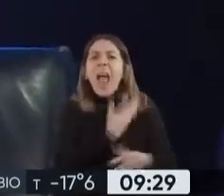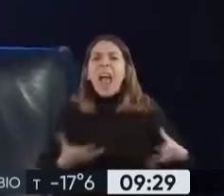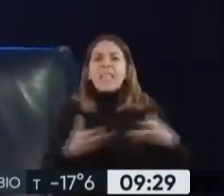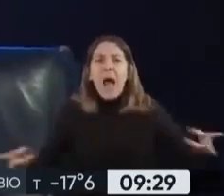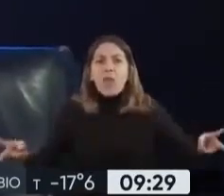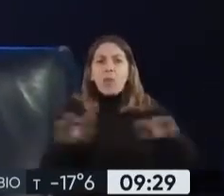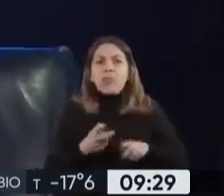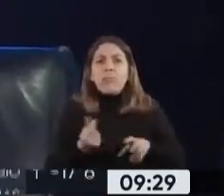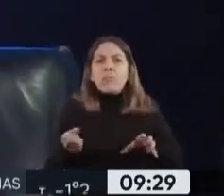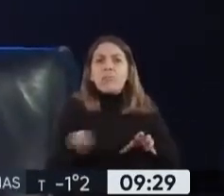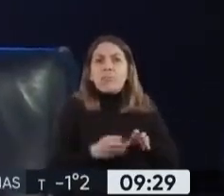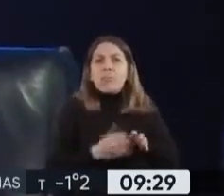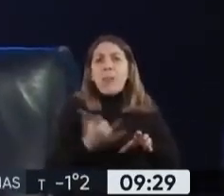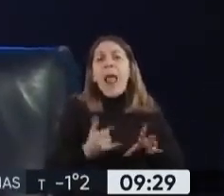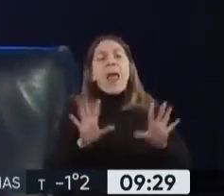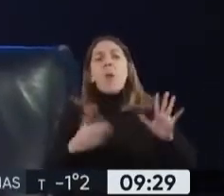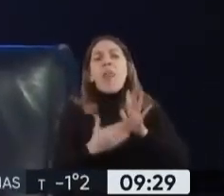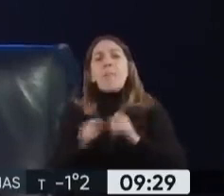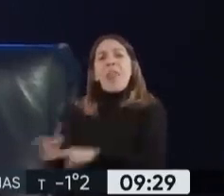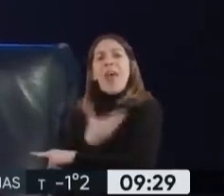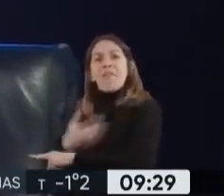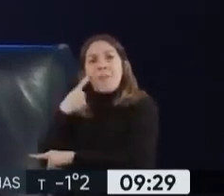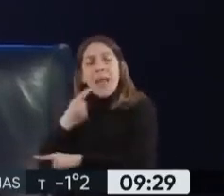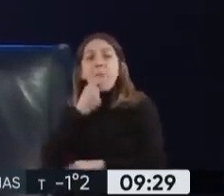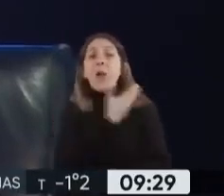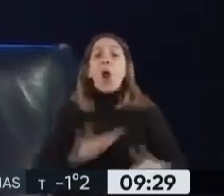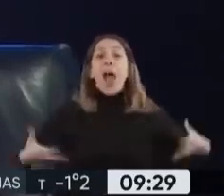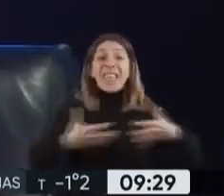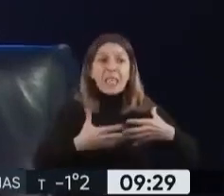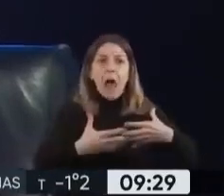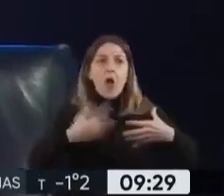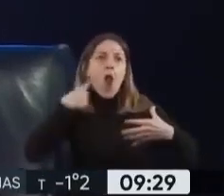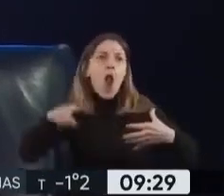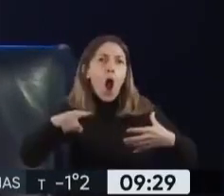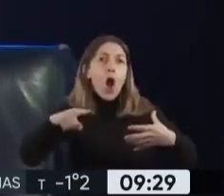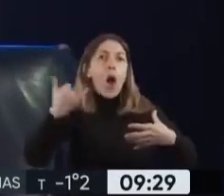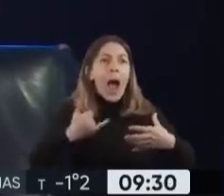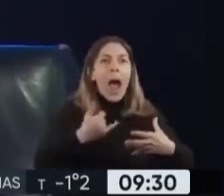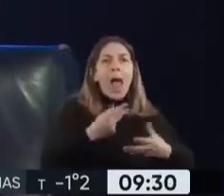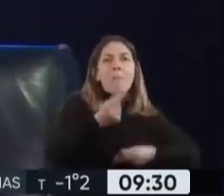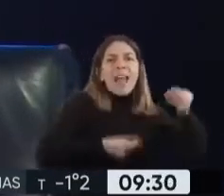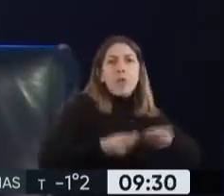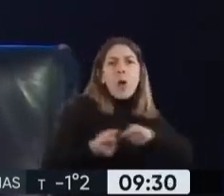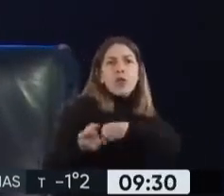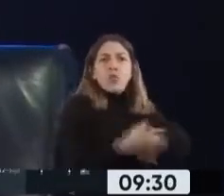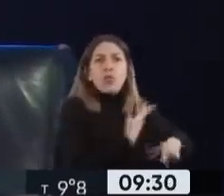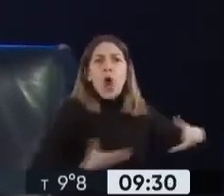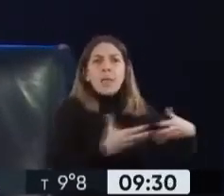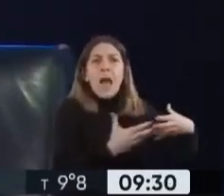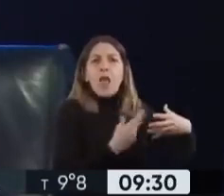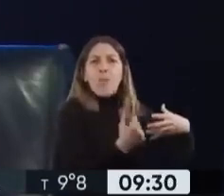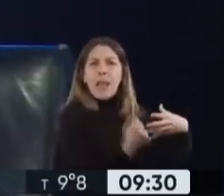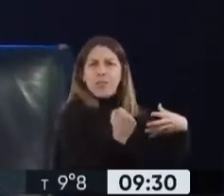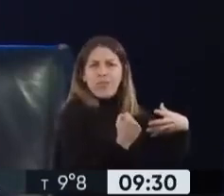imposición del fondo monetario internacional cuando nosotros tenemos un estado que logra equilibrar sus cuentas que es solvente eso nos da